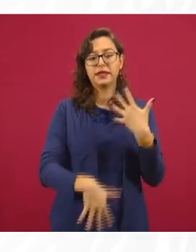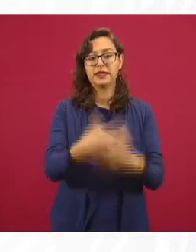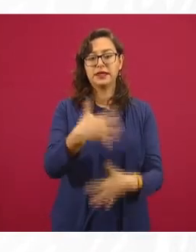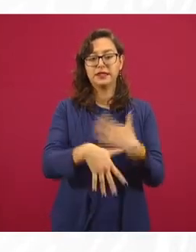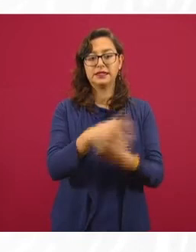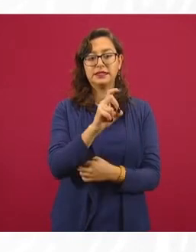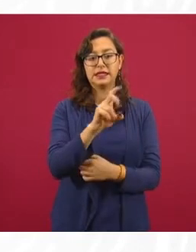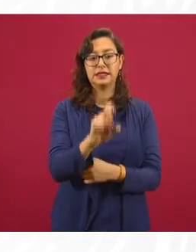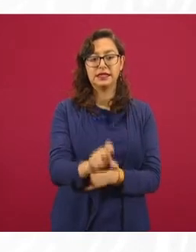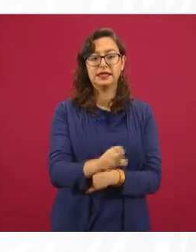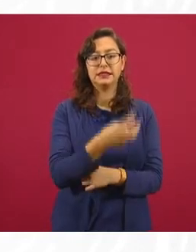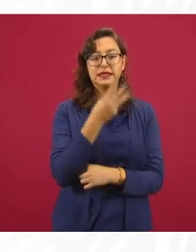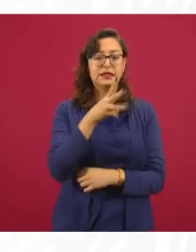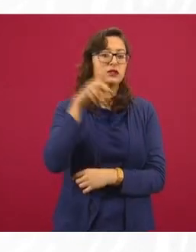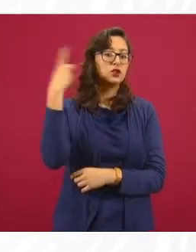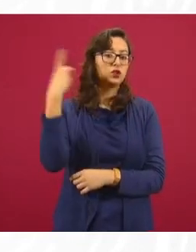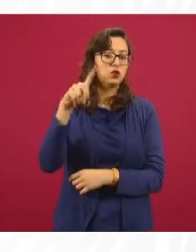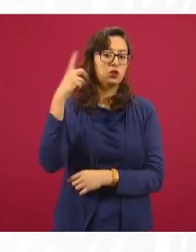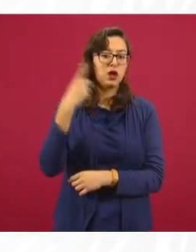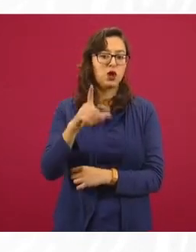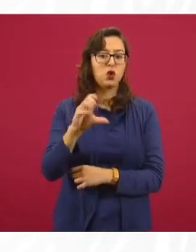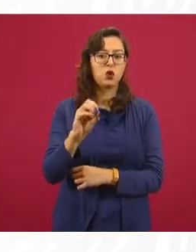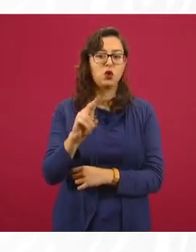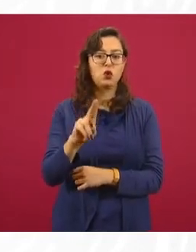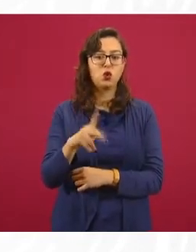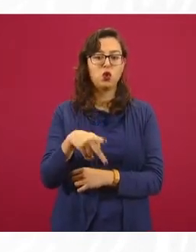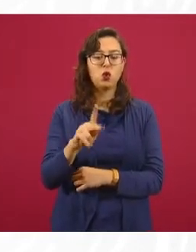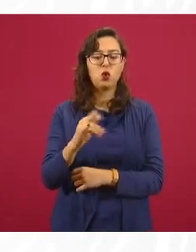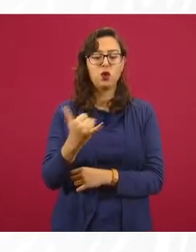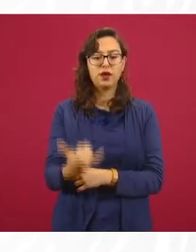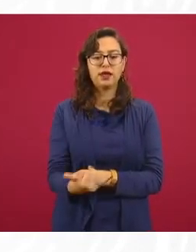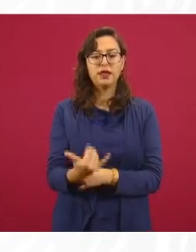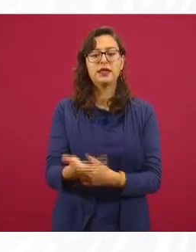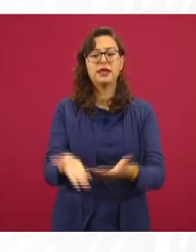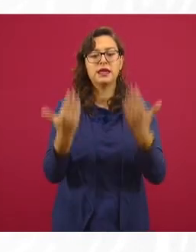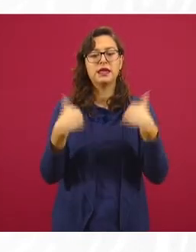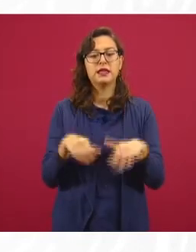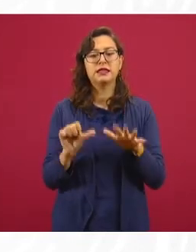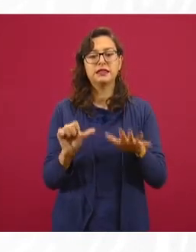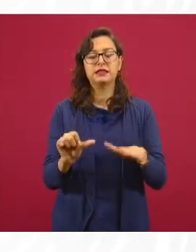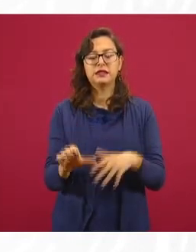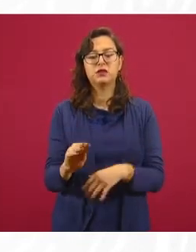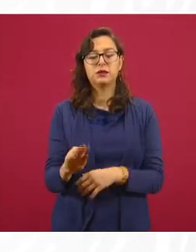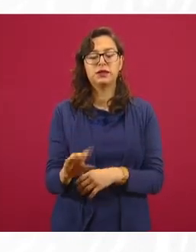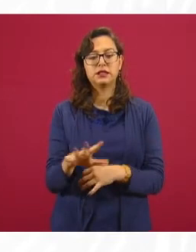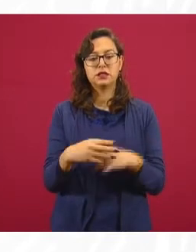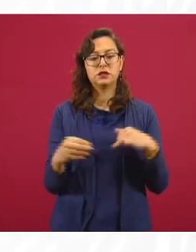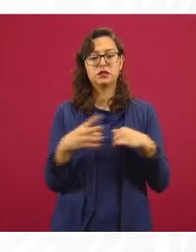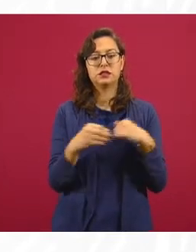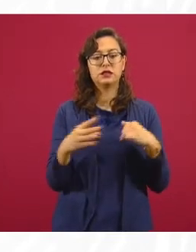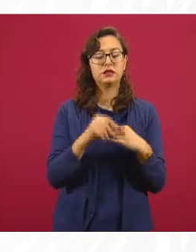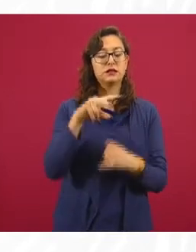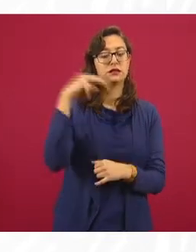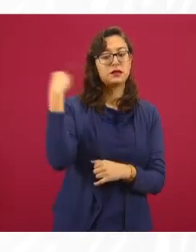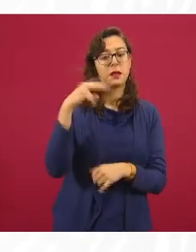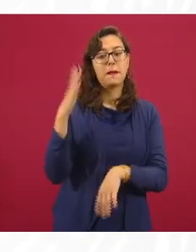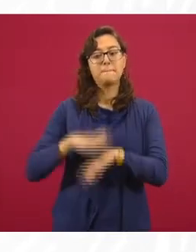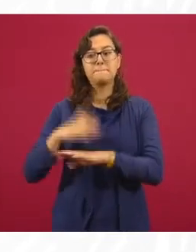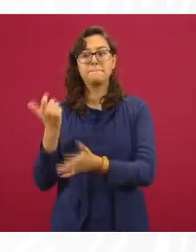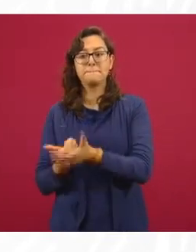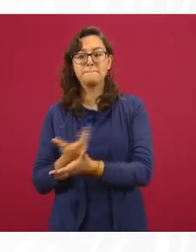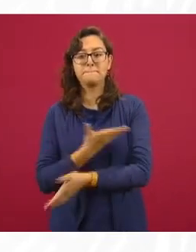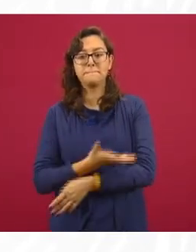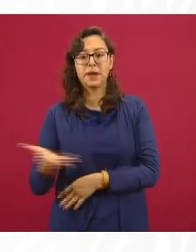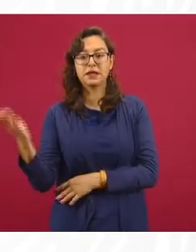$15.33 de Loki Gas en Durango, Durango, y $16.95 franquicia Pemex en Boca del Río, Veracruz. Las más caras, Shell